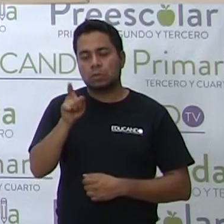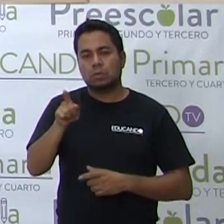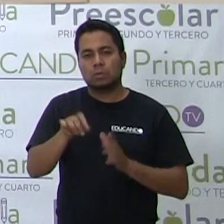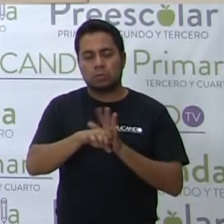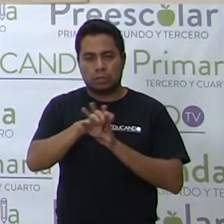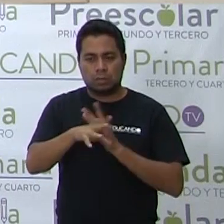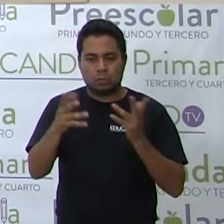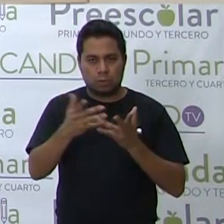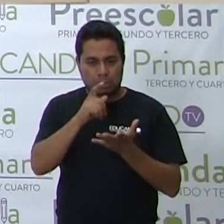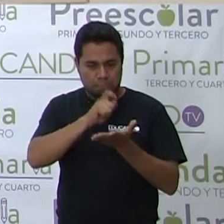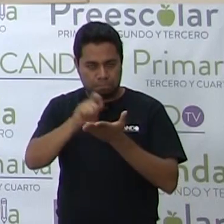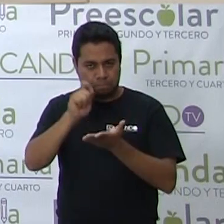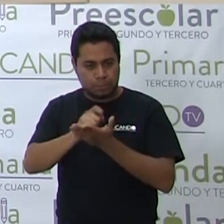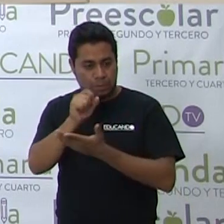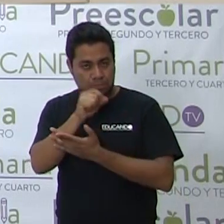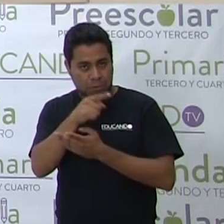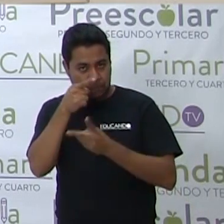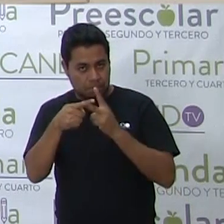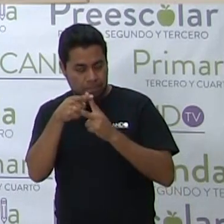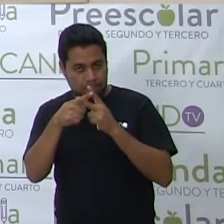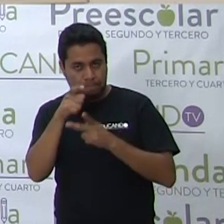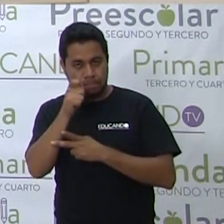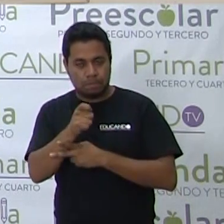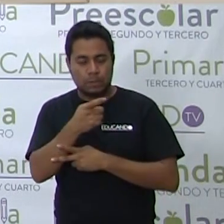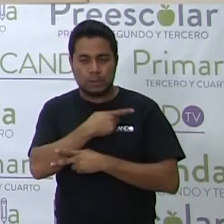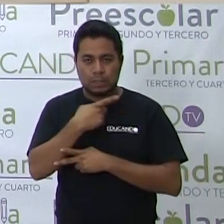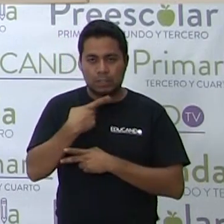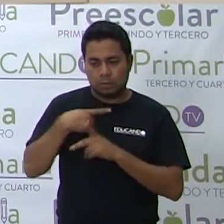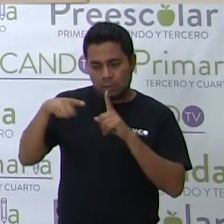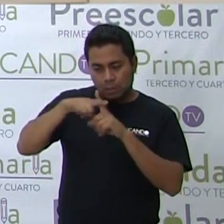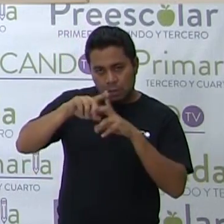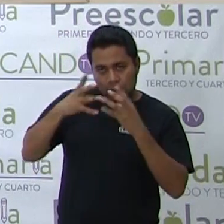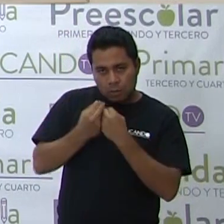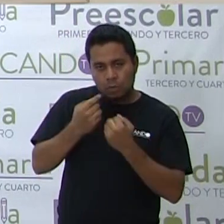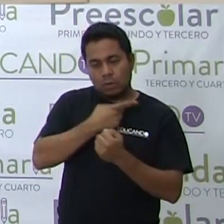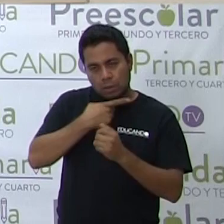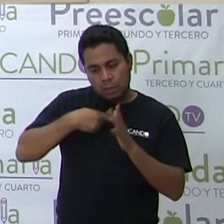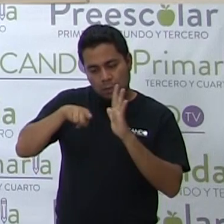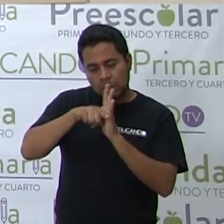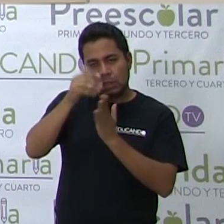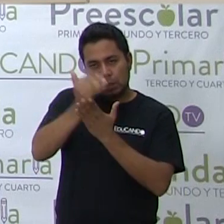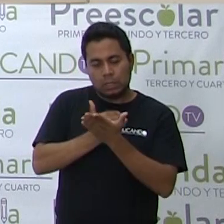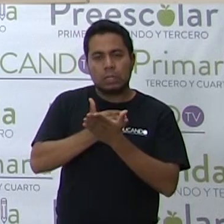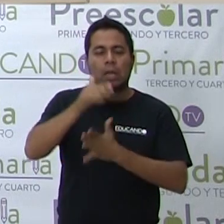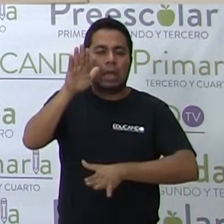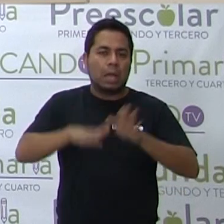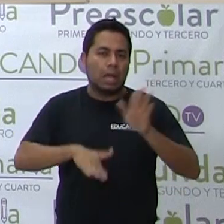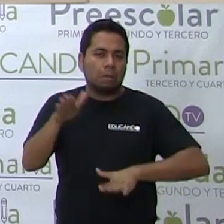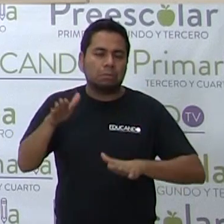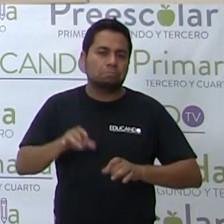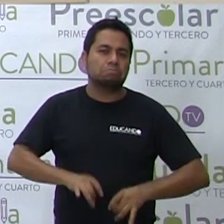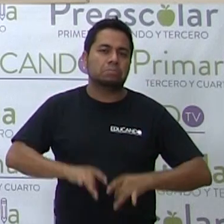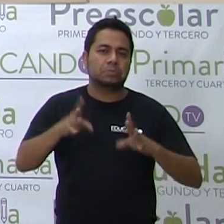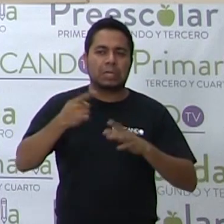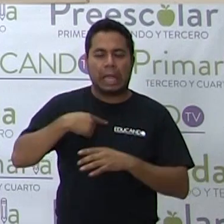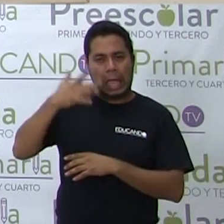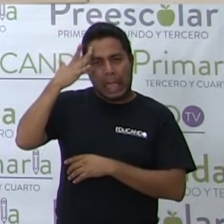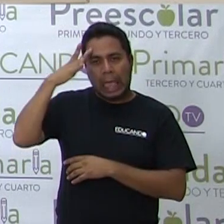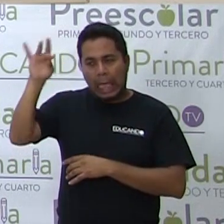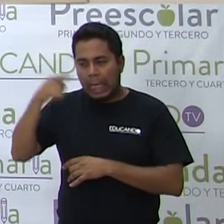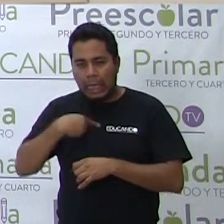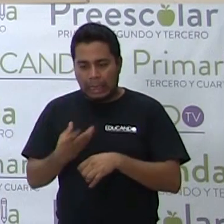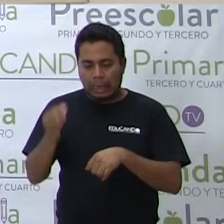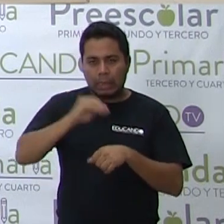estén haciendo ese tipo de operaciones que hagan la suma que hagan la resta porque luego a veces nosotros queremos adivinar y ya